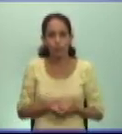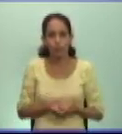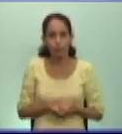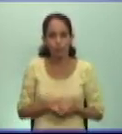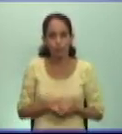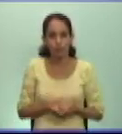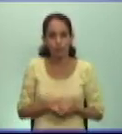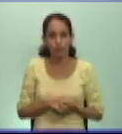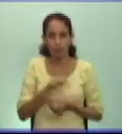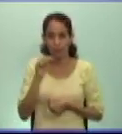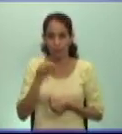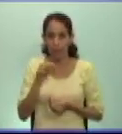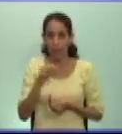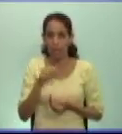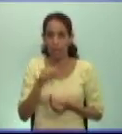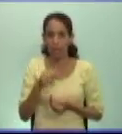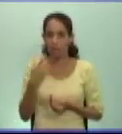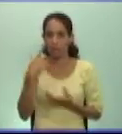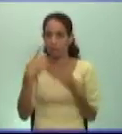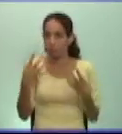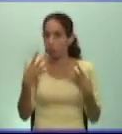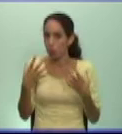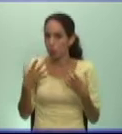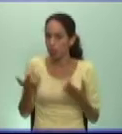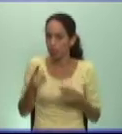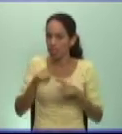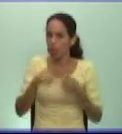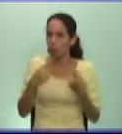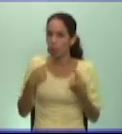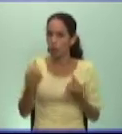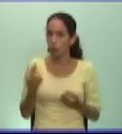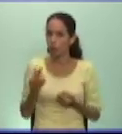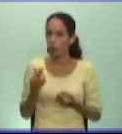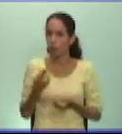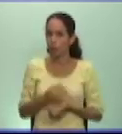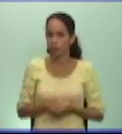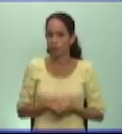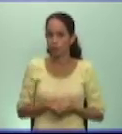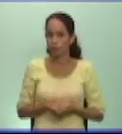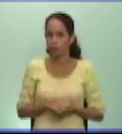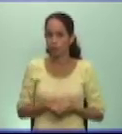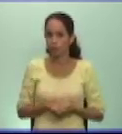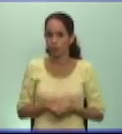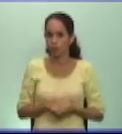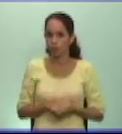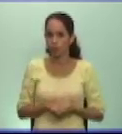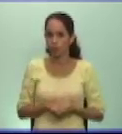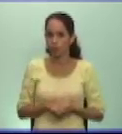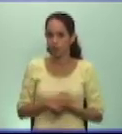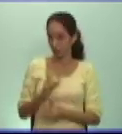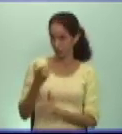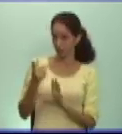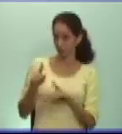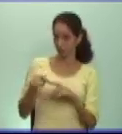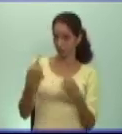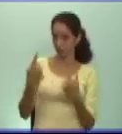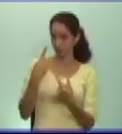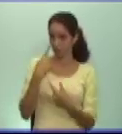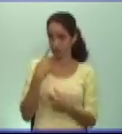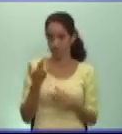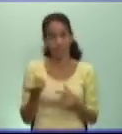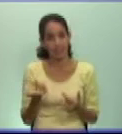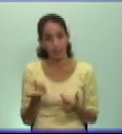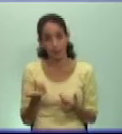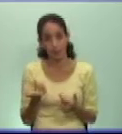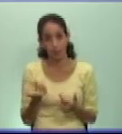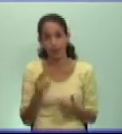ocurren grandes acontecimientos económicos, pero ¿cómo va a repercutir la Primera Guerra Mundial con cierta reanimación económica,